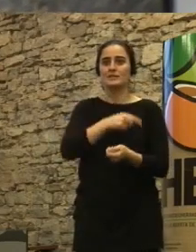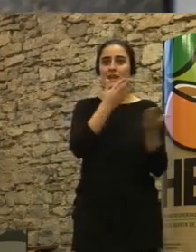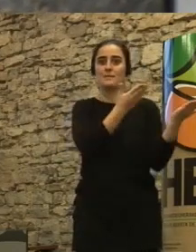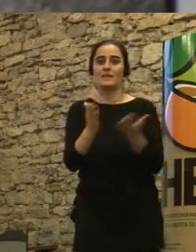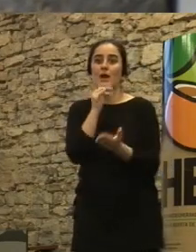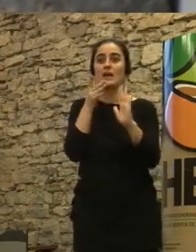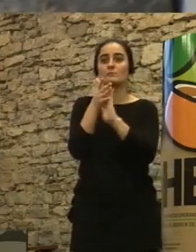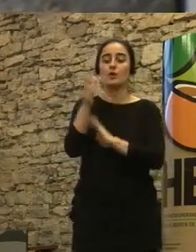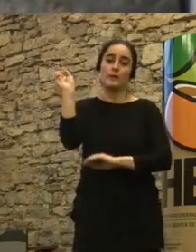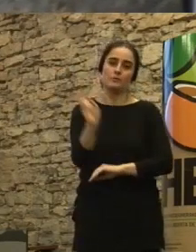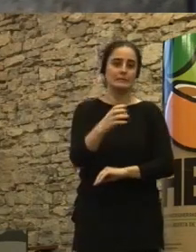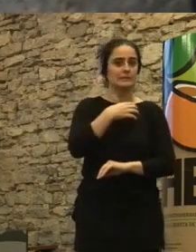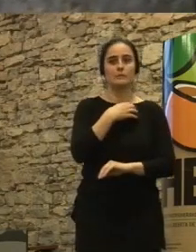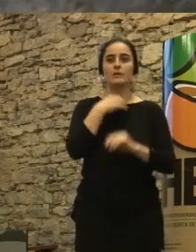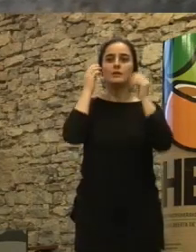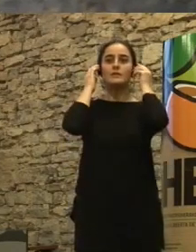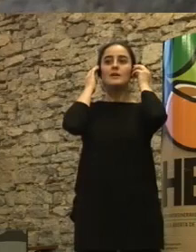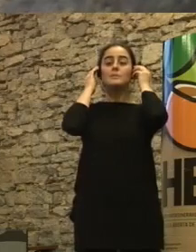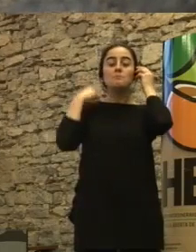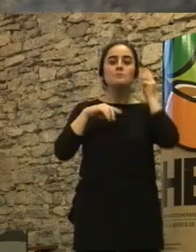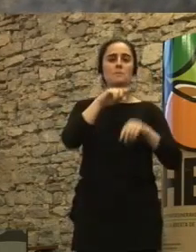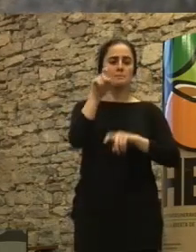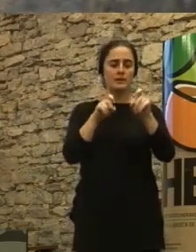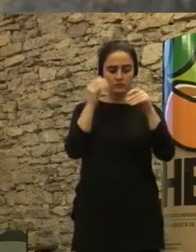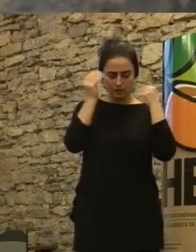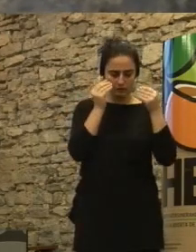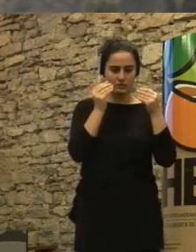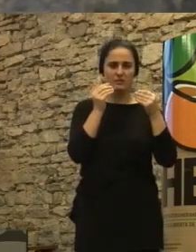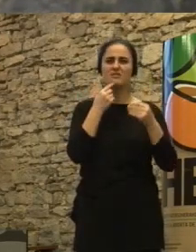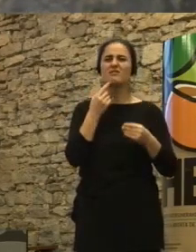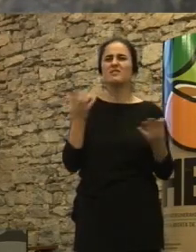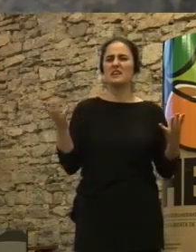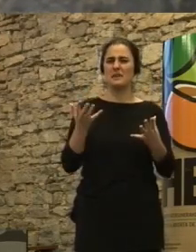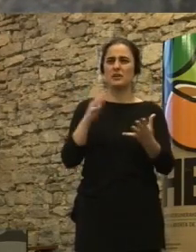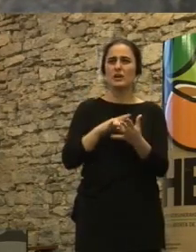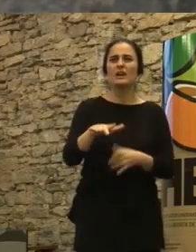con nosotros hoy, tiró de ese hilo y se preguntó qué pasa en ese espacio,